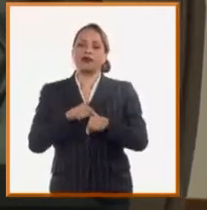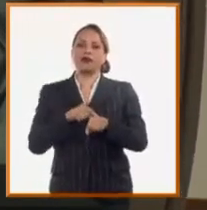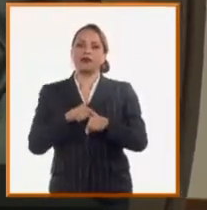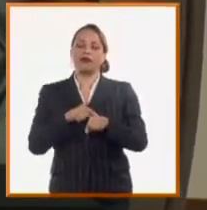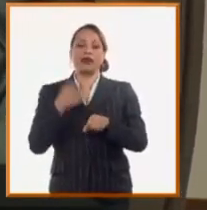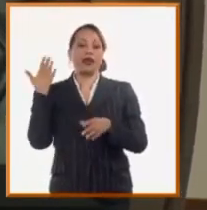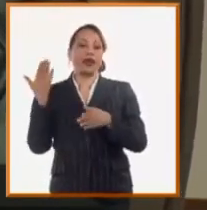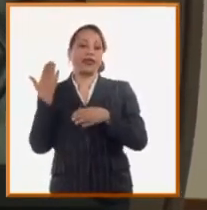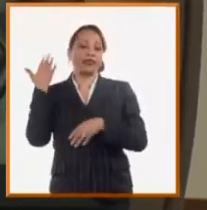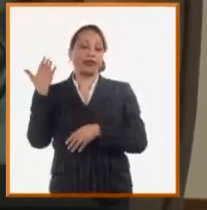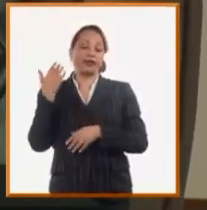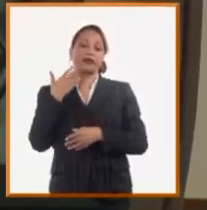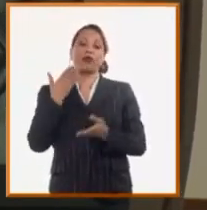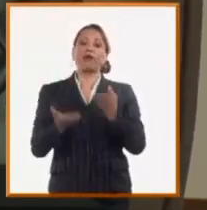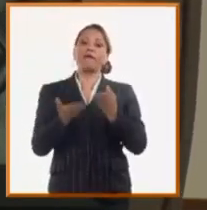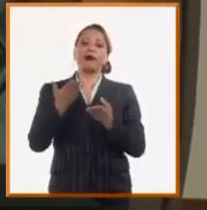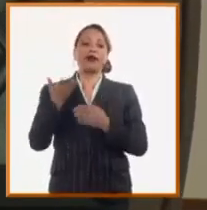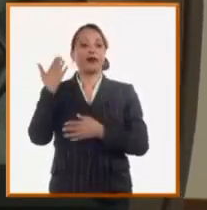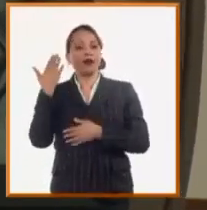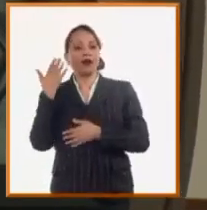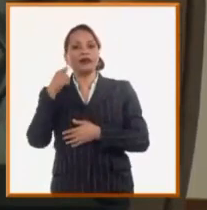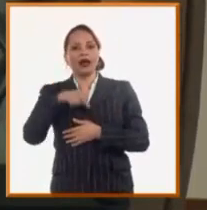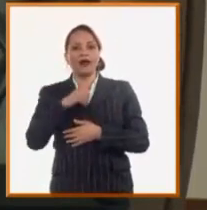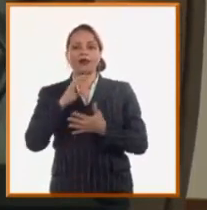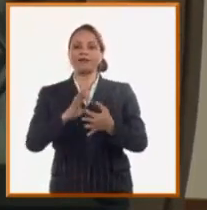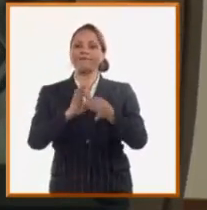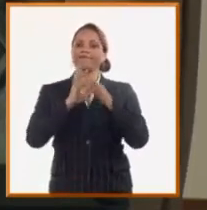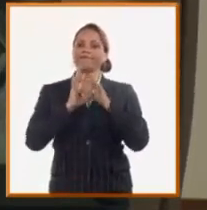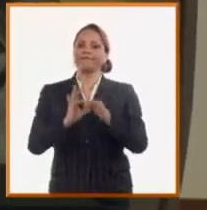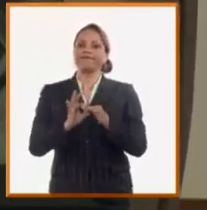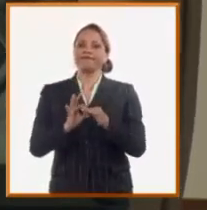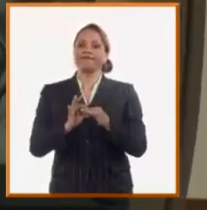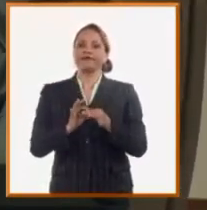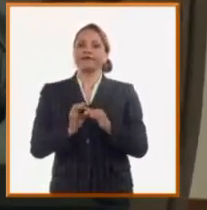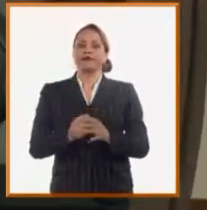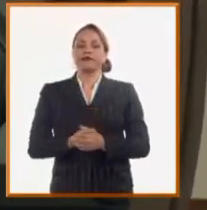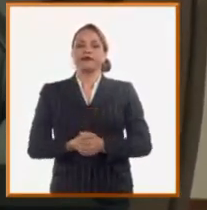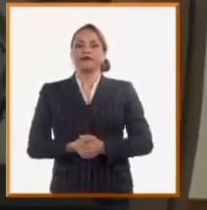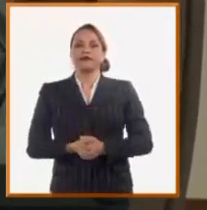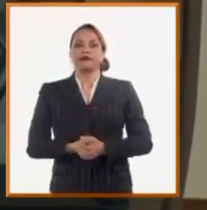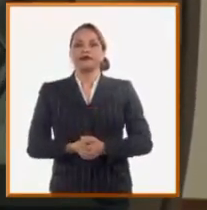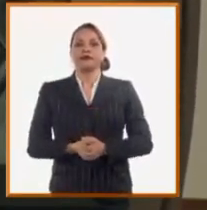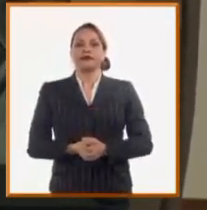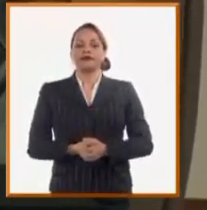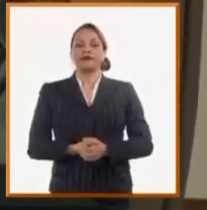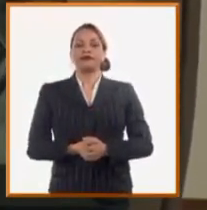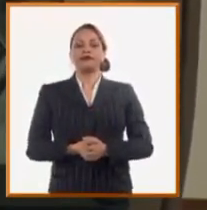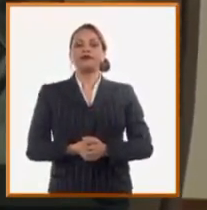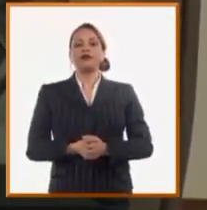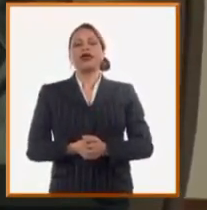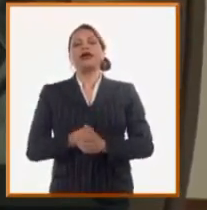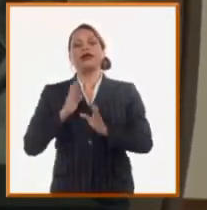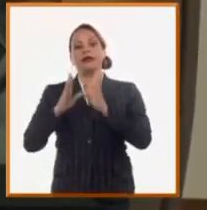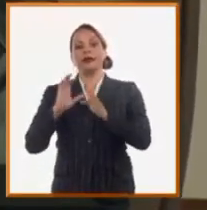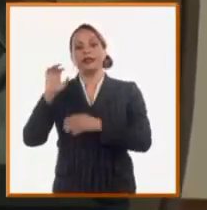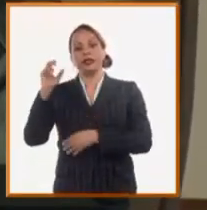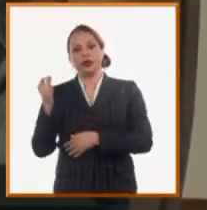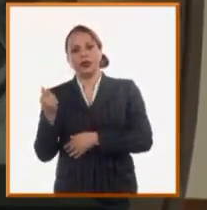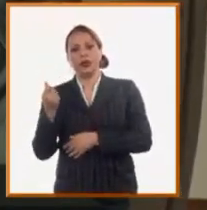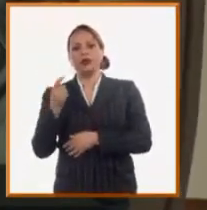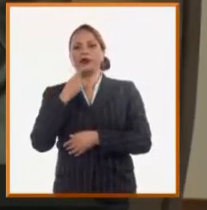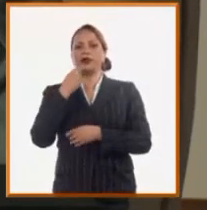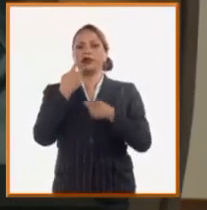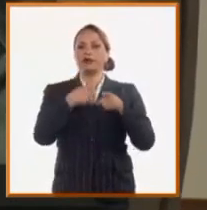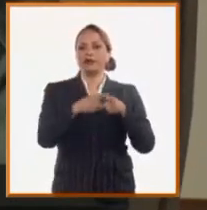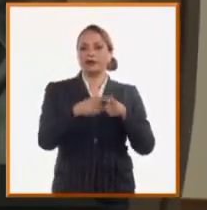de tendencias que no son favorables a nuestra sociedad, que son tendencias no deseables, están en el ámbito económico, en el ámbito productivo, en el